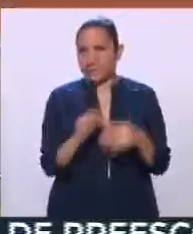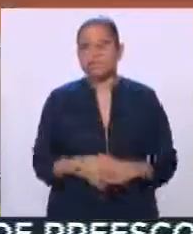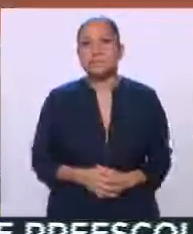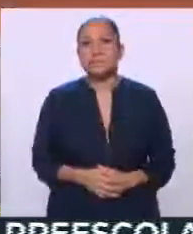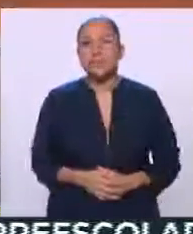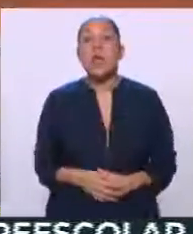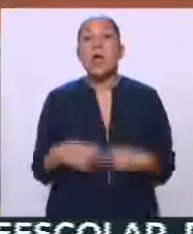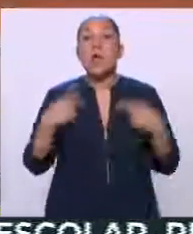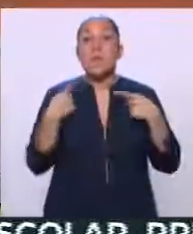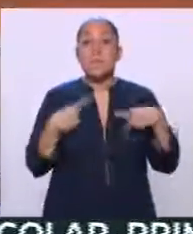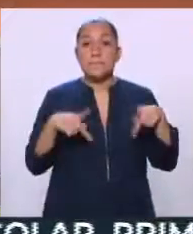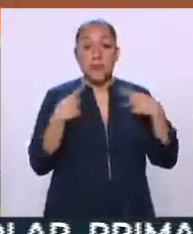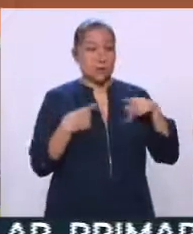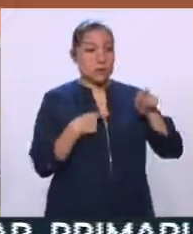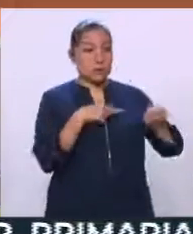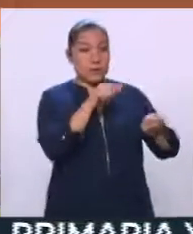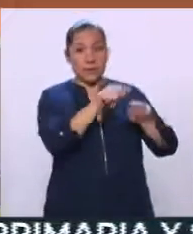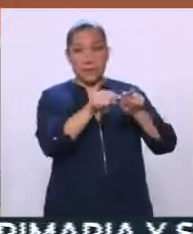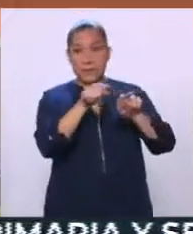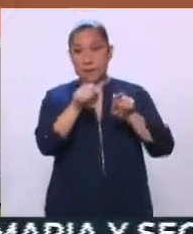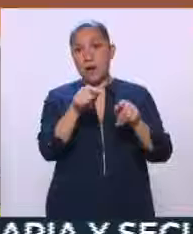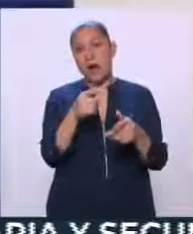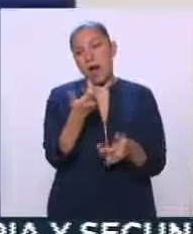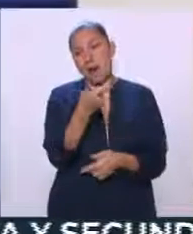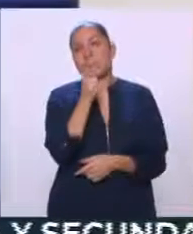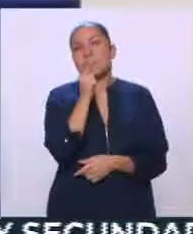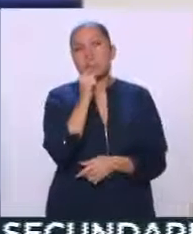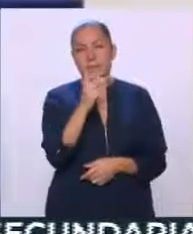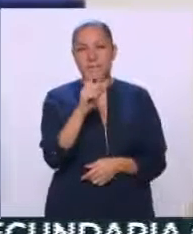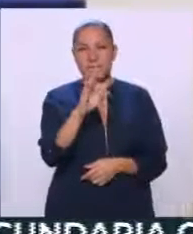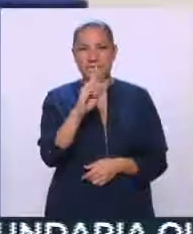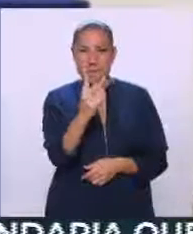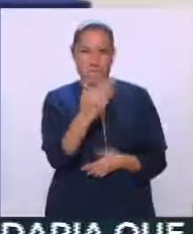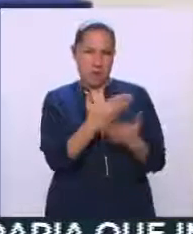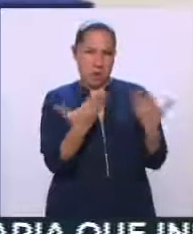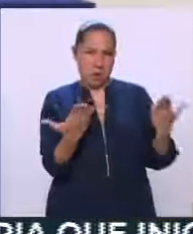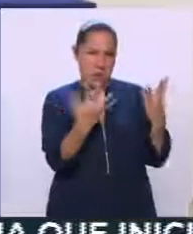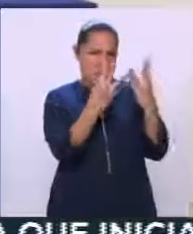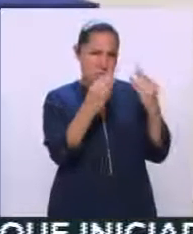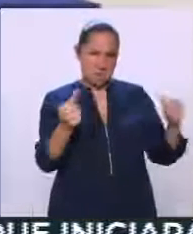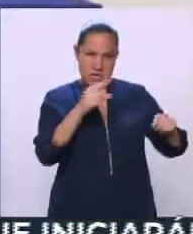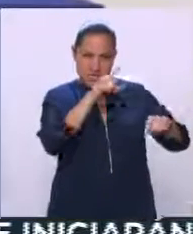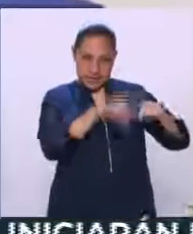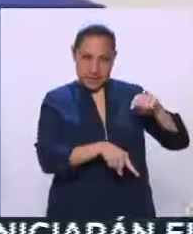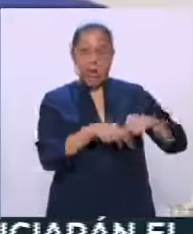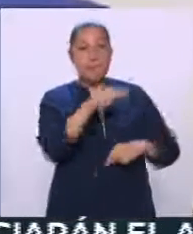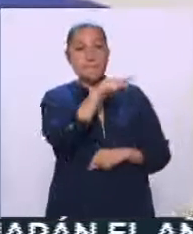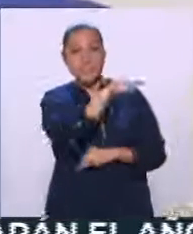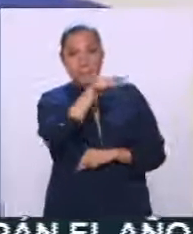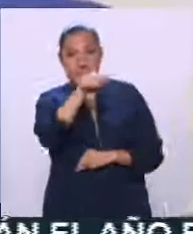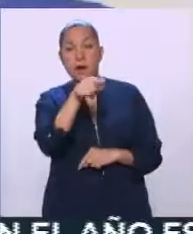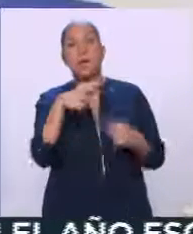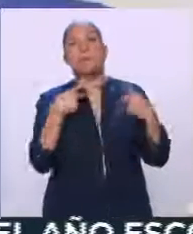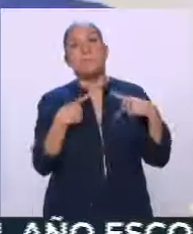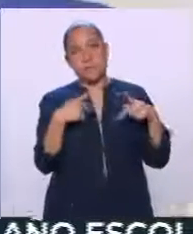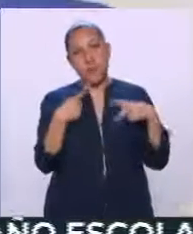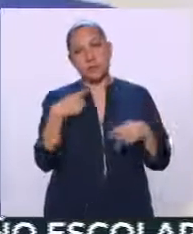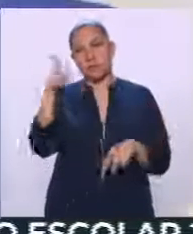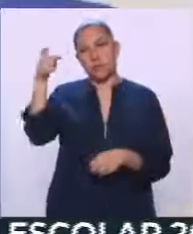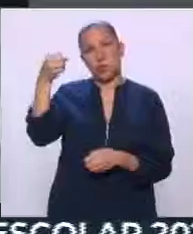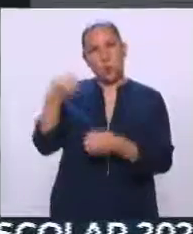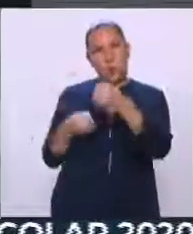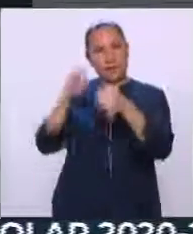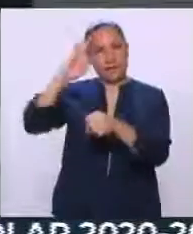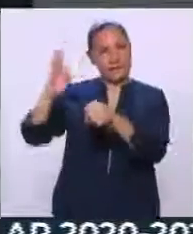Son 19 los exfuncionarios de la extinta Policía Federal por los cuales la Fiscalía General de la República presuntamente solicitó a un juez federal órdenes de